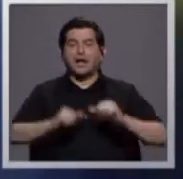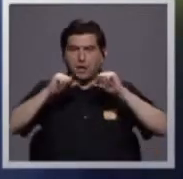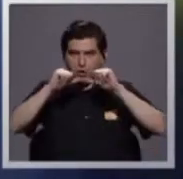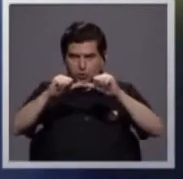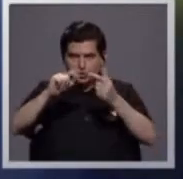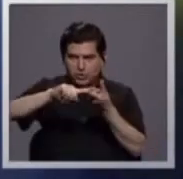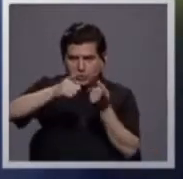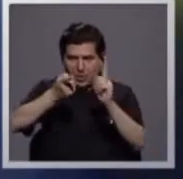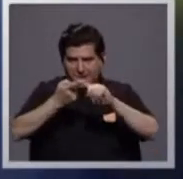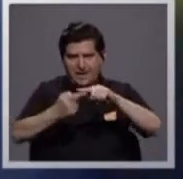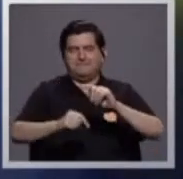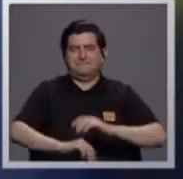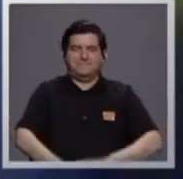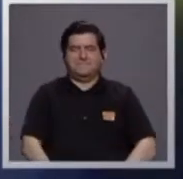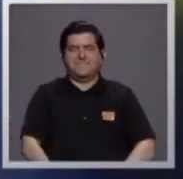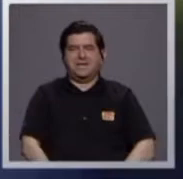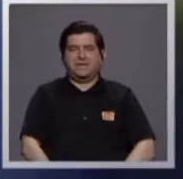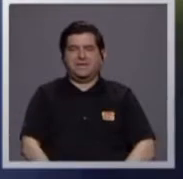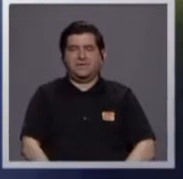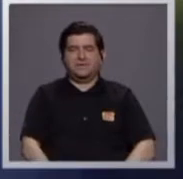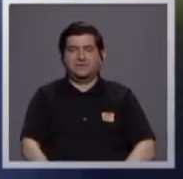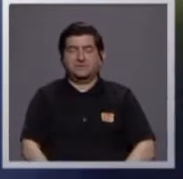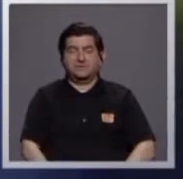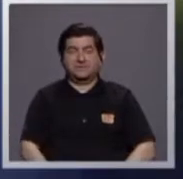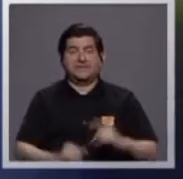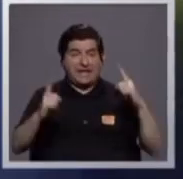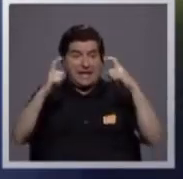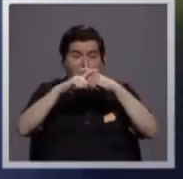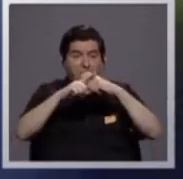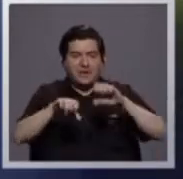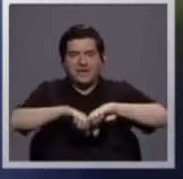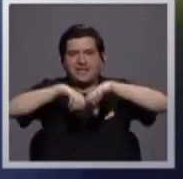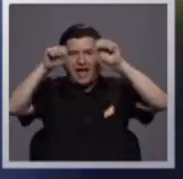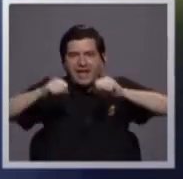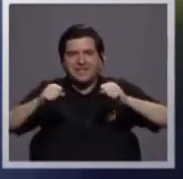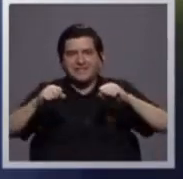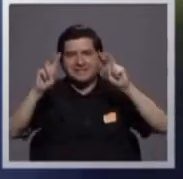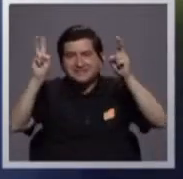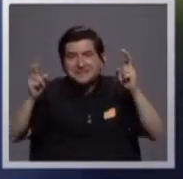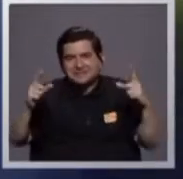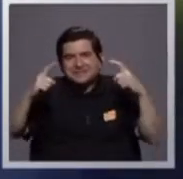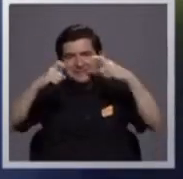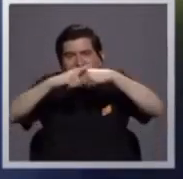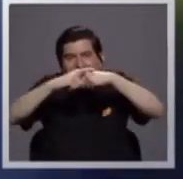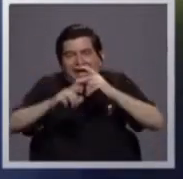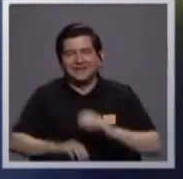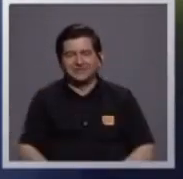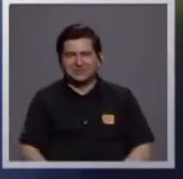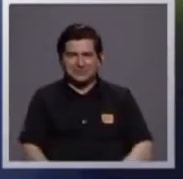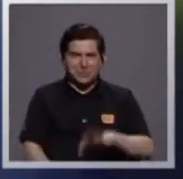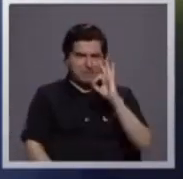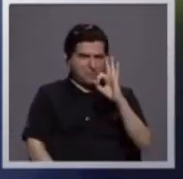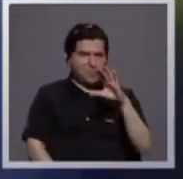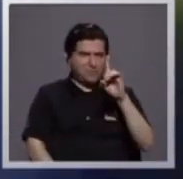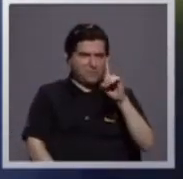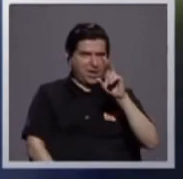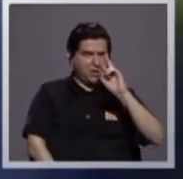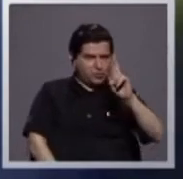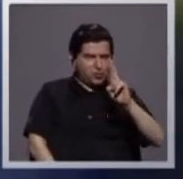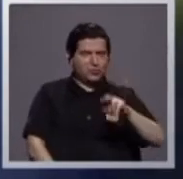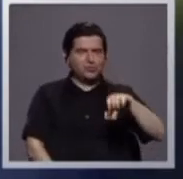Continuamos, amigas y amigos, en la complejidad de los sistemas complejos. Muy bien, el doctor